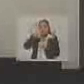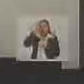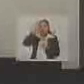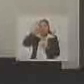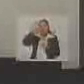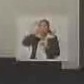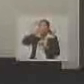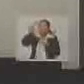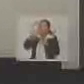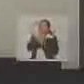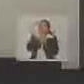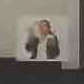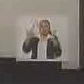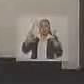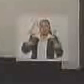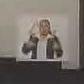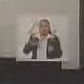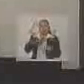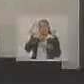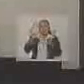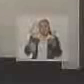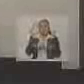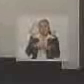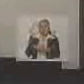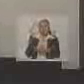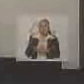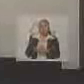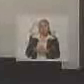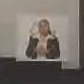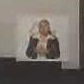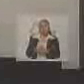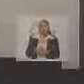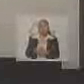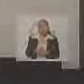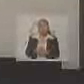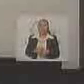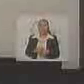dispuestos a subir toda la relación de trámites que se